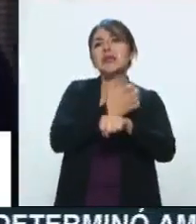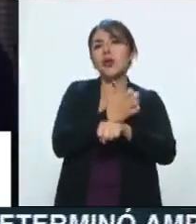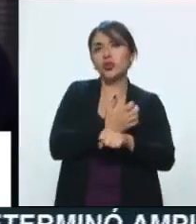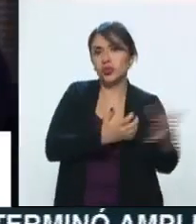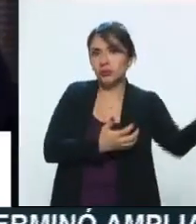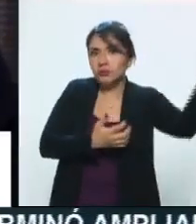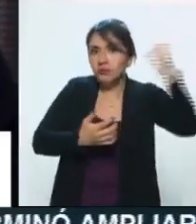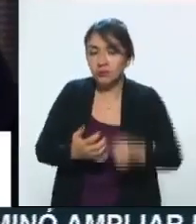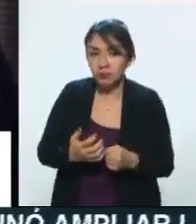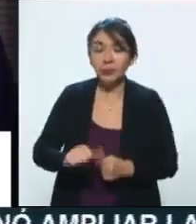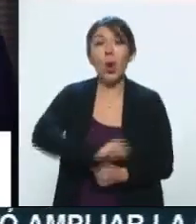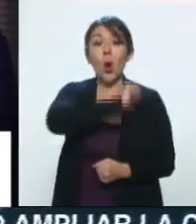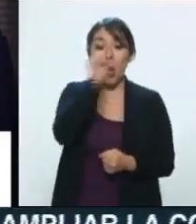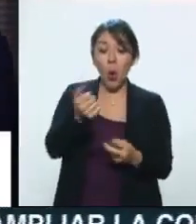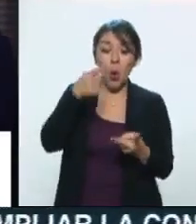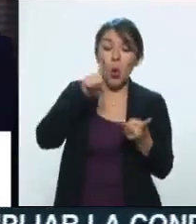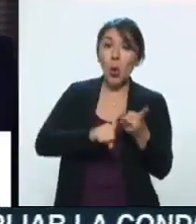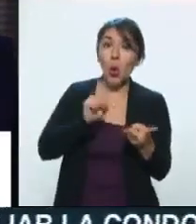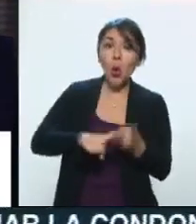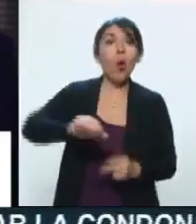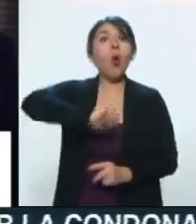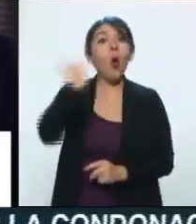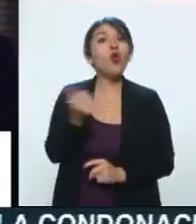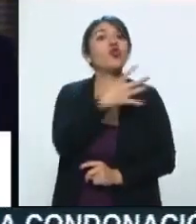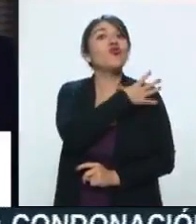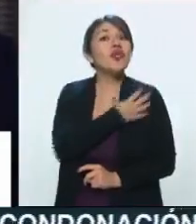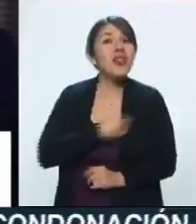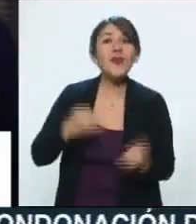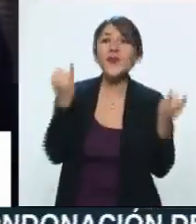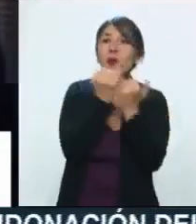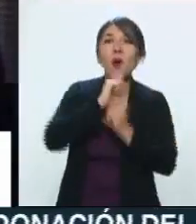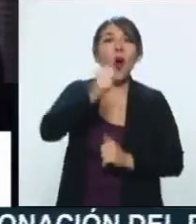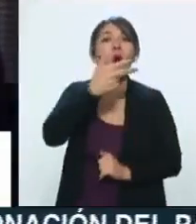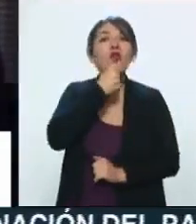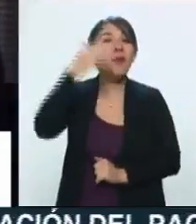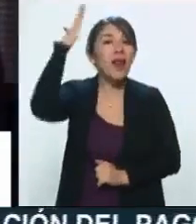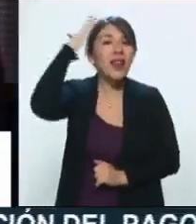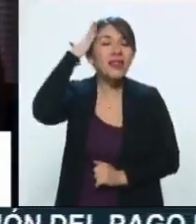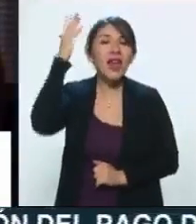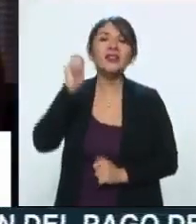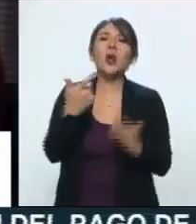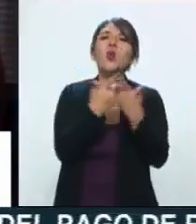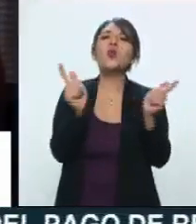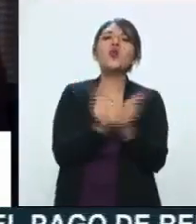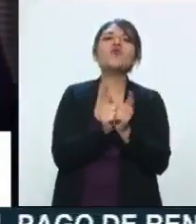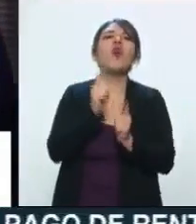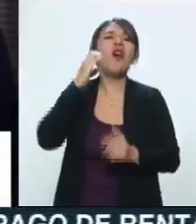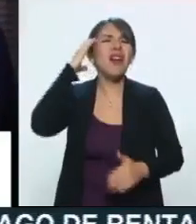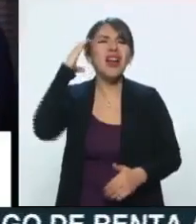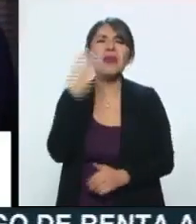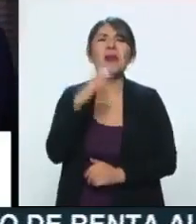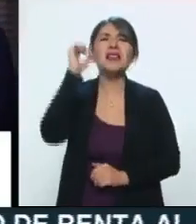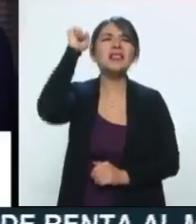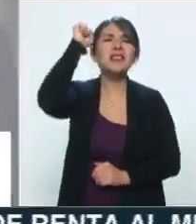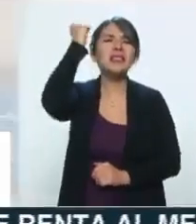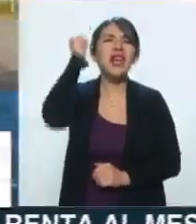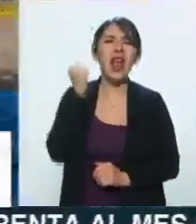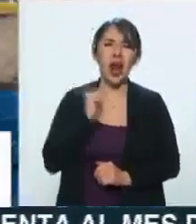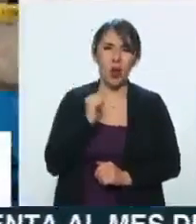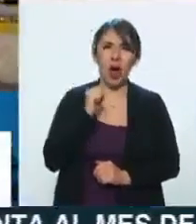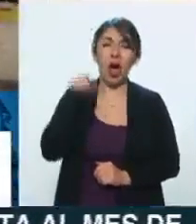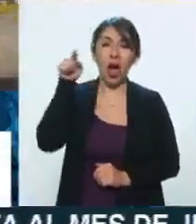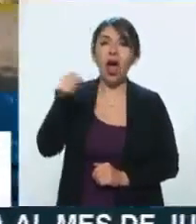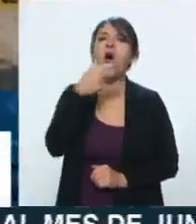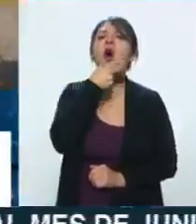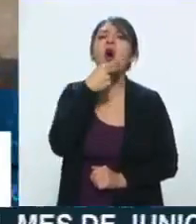Y luego, el otro caso de otro hijo de otro líder, en este caso del cártel de Sinaloa, y pues es el